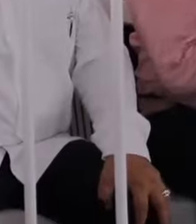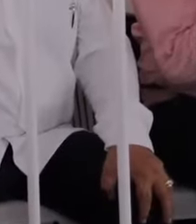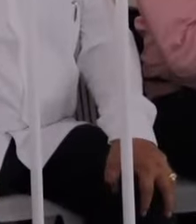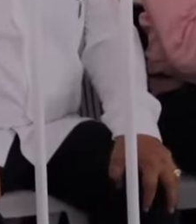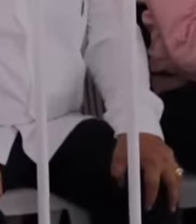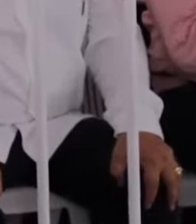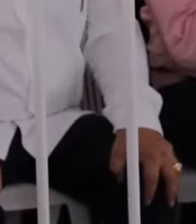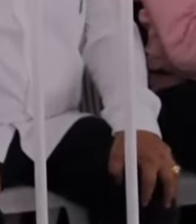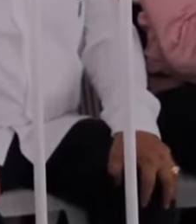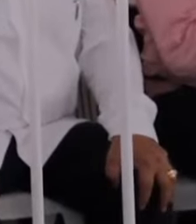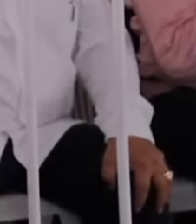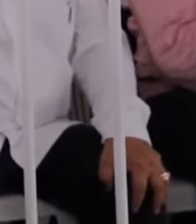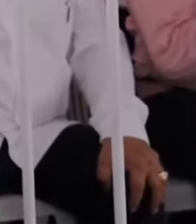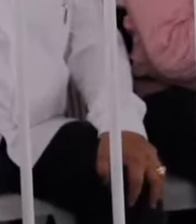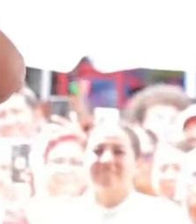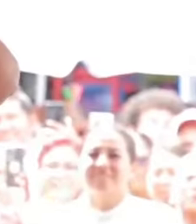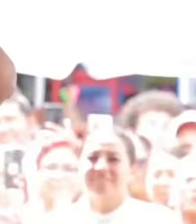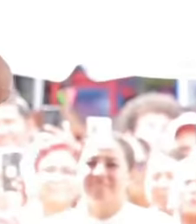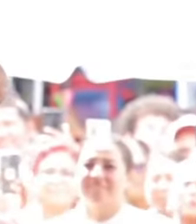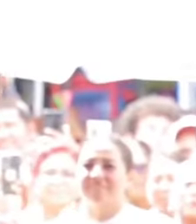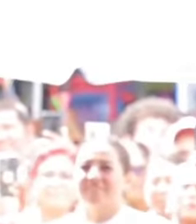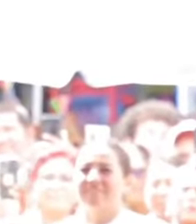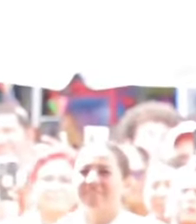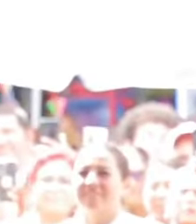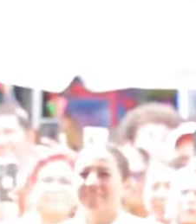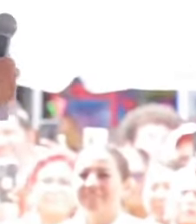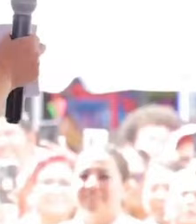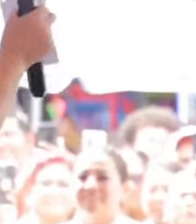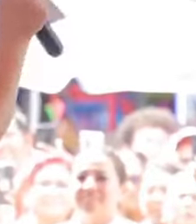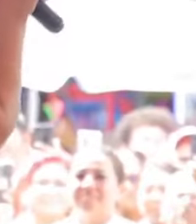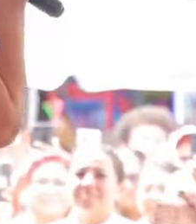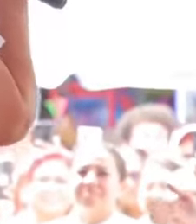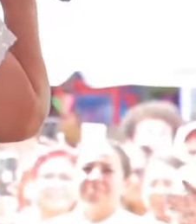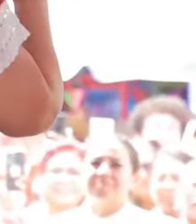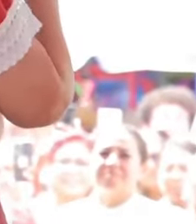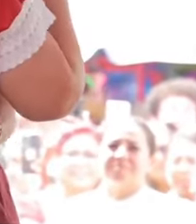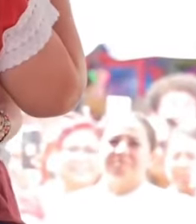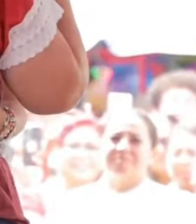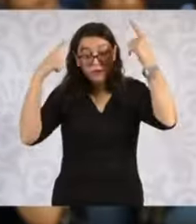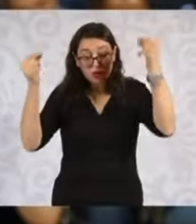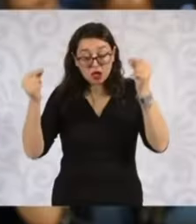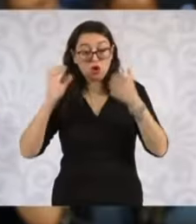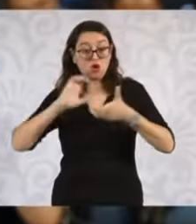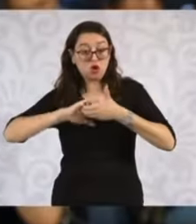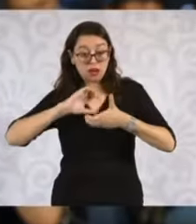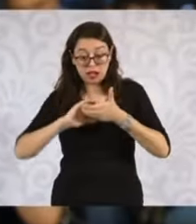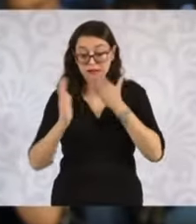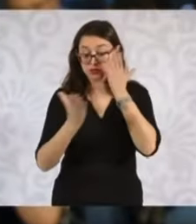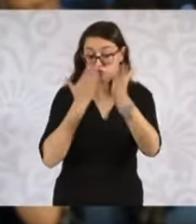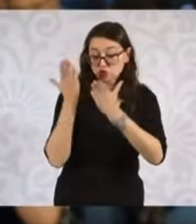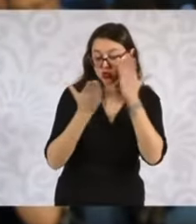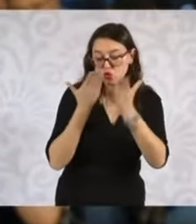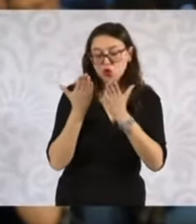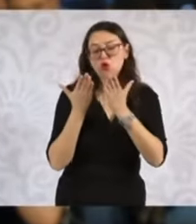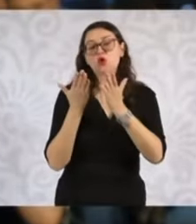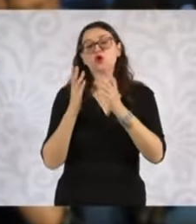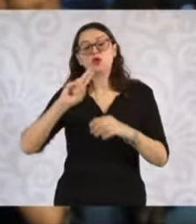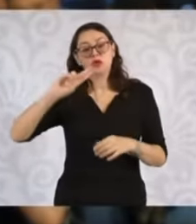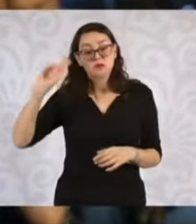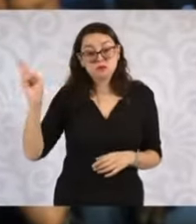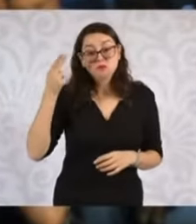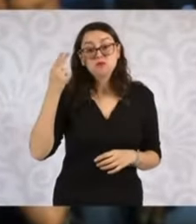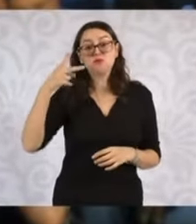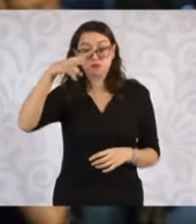estudiantes con el Global Student Prize 2024. Ella es egresada del CONALEP, ahora estudia en la universidad, pero es mexicana, es